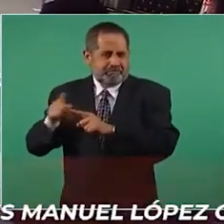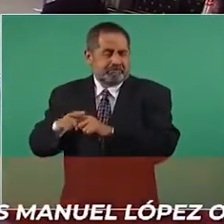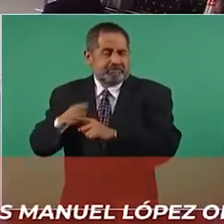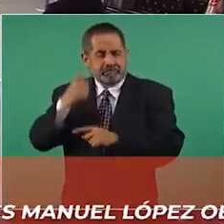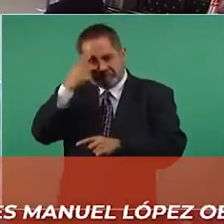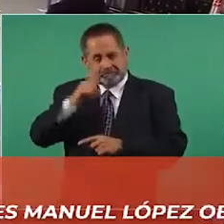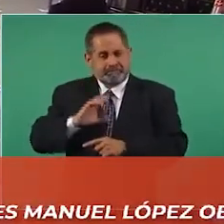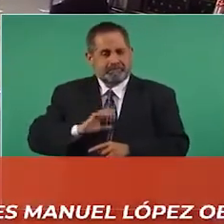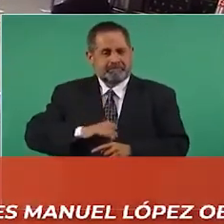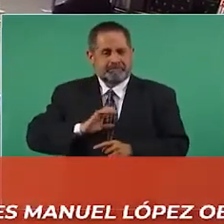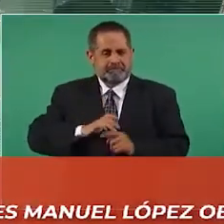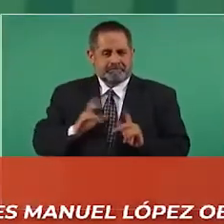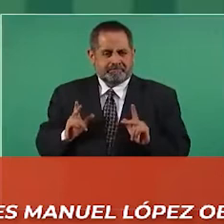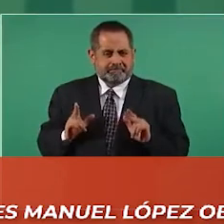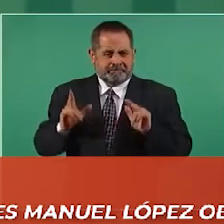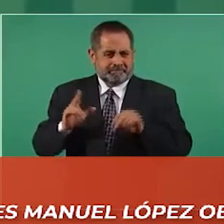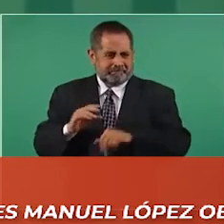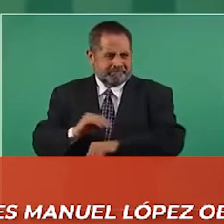que son